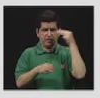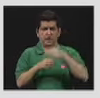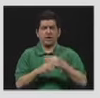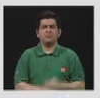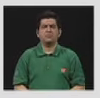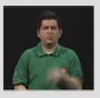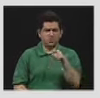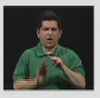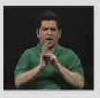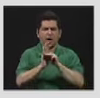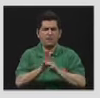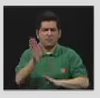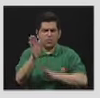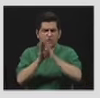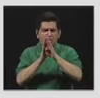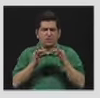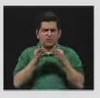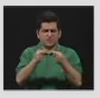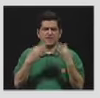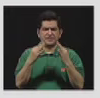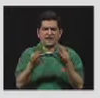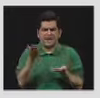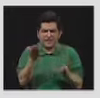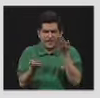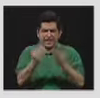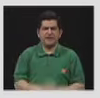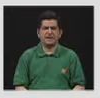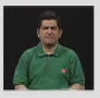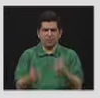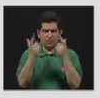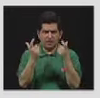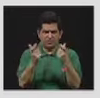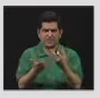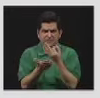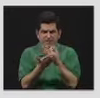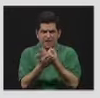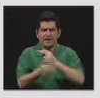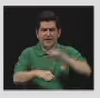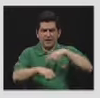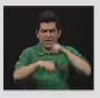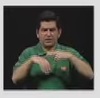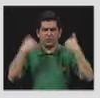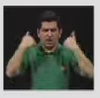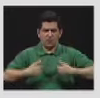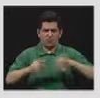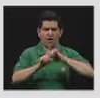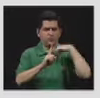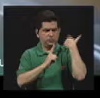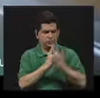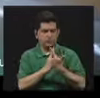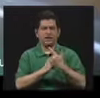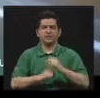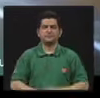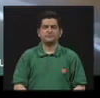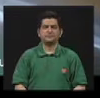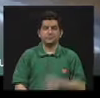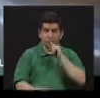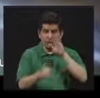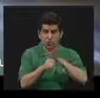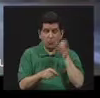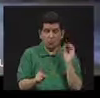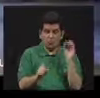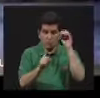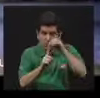por impulsar un modelo de desarrollo turístico que busca un equilibrio o balance entre el capital financiero, natural, humano y social. Para cumplir con